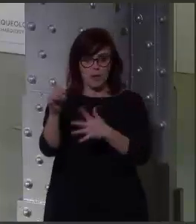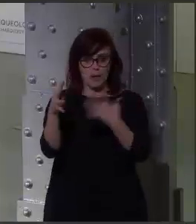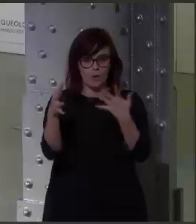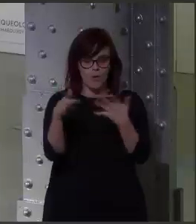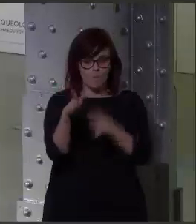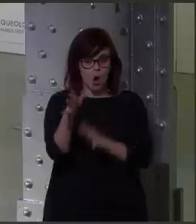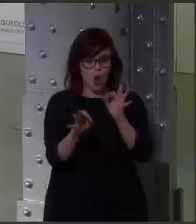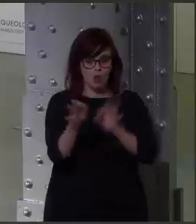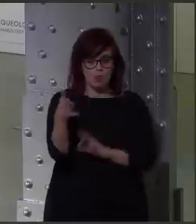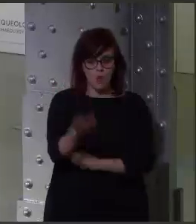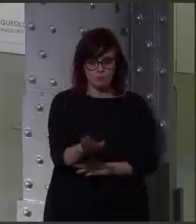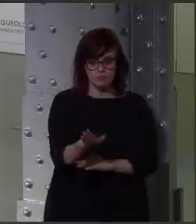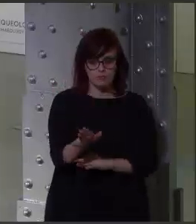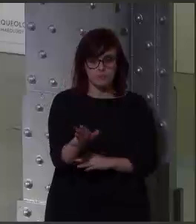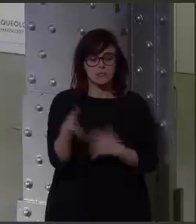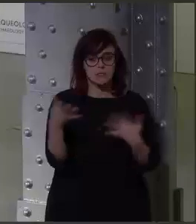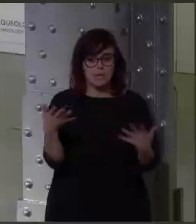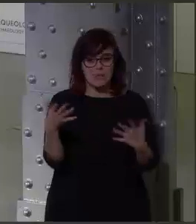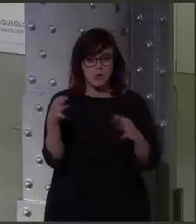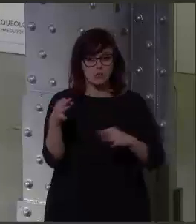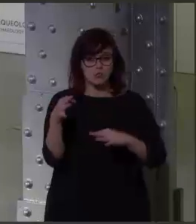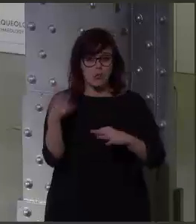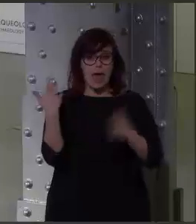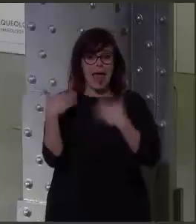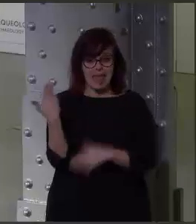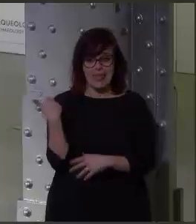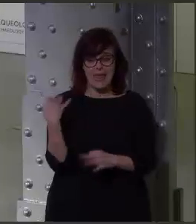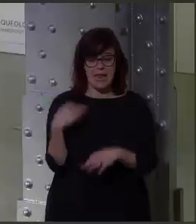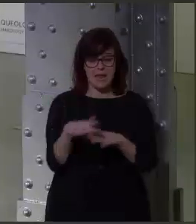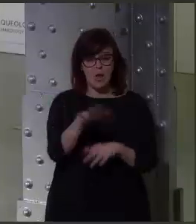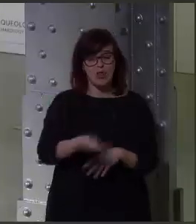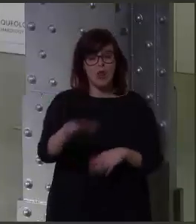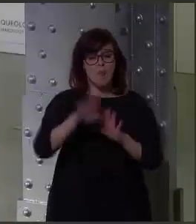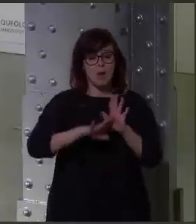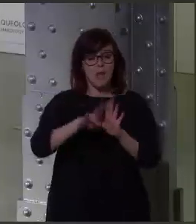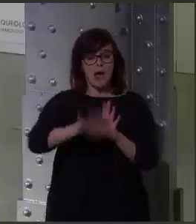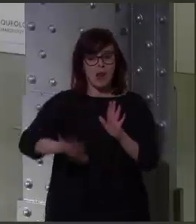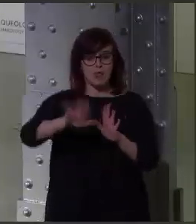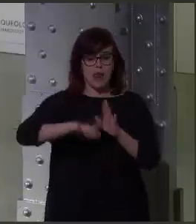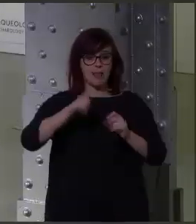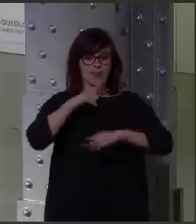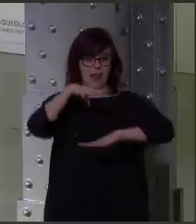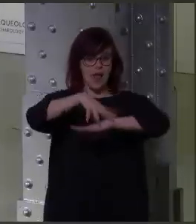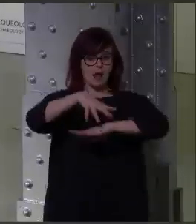99,9 casi por cien. Entonces, justo ayer hablaba con la persona que era el Programa Nacional de Nacras,